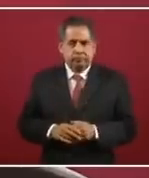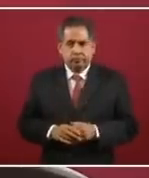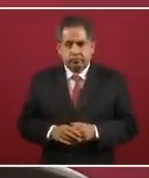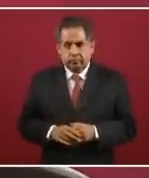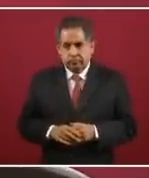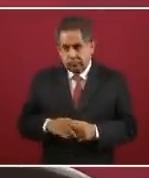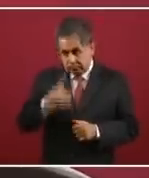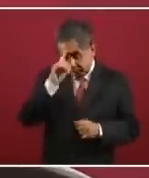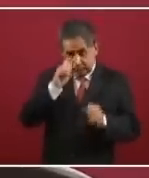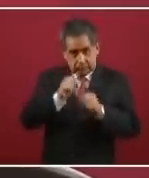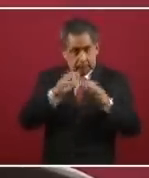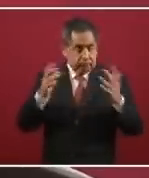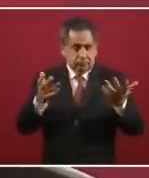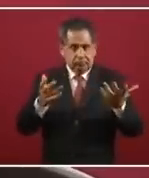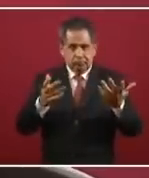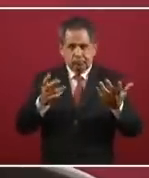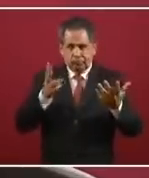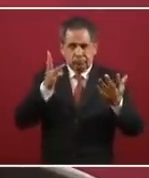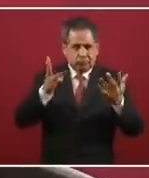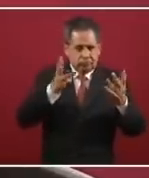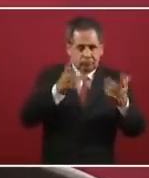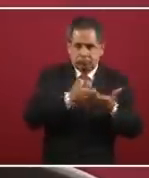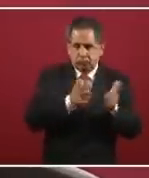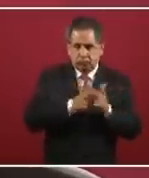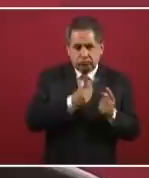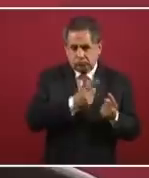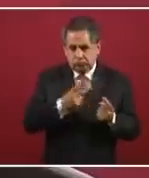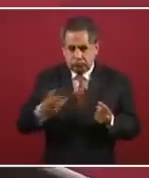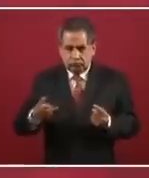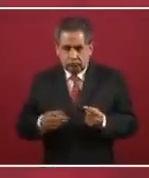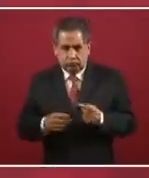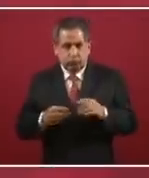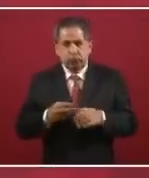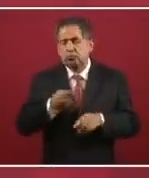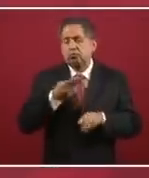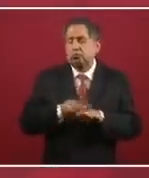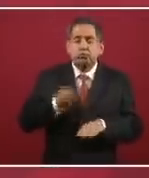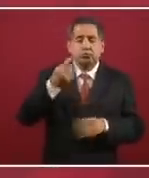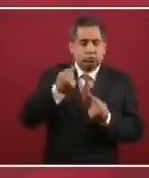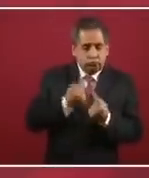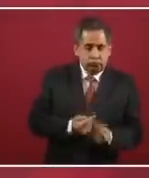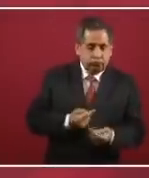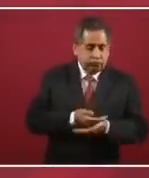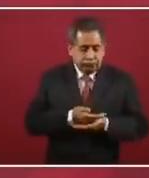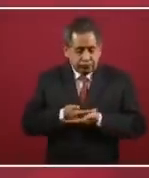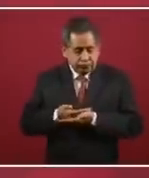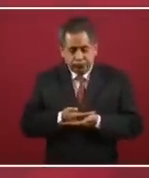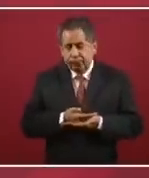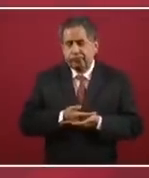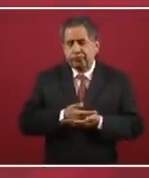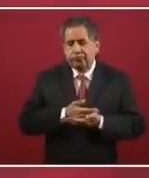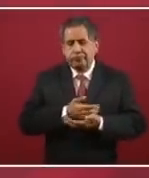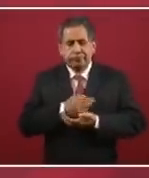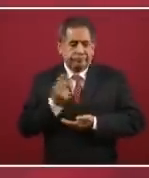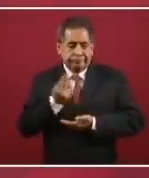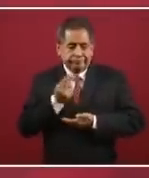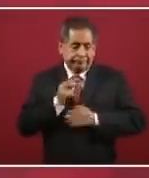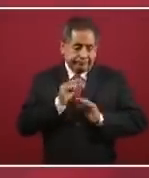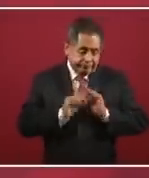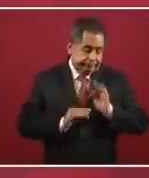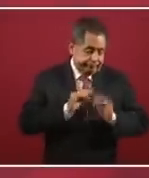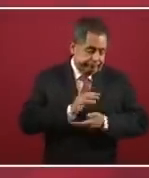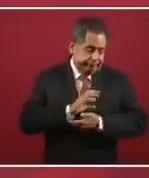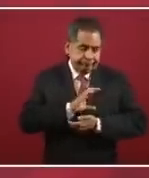que visualizarlos en tres grupos. Los muy pequeños, recién nacidos, en fin, que necesitan la